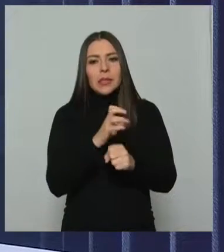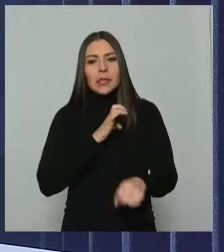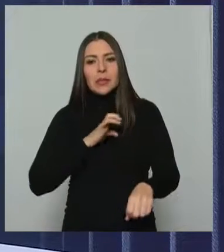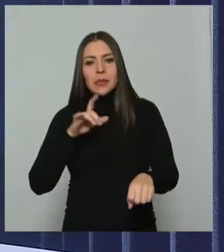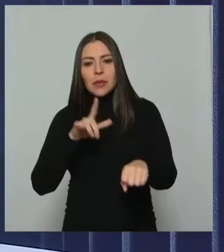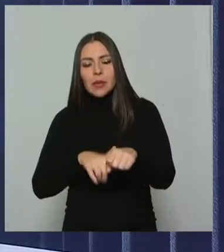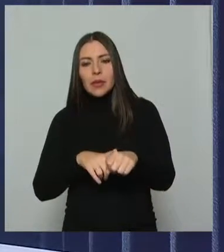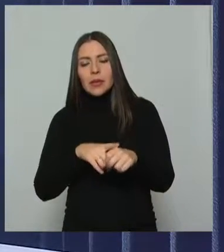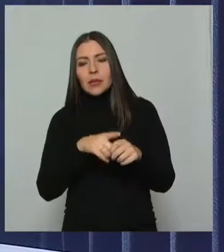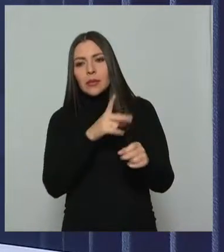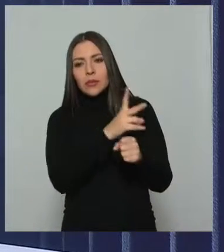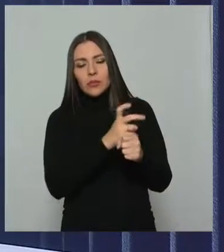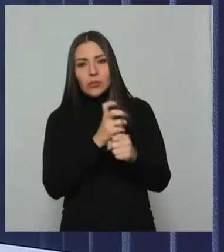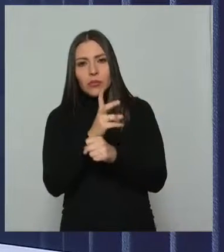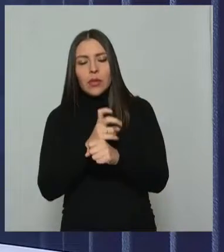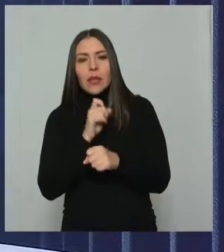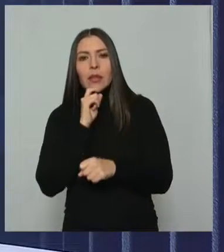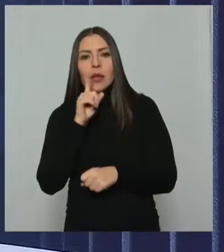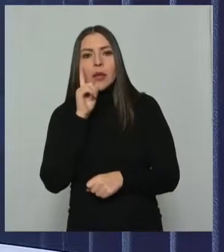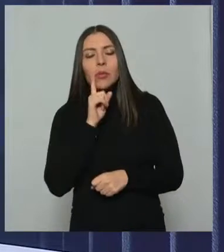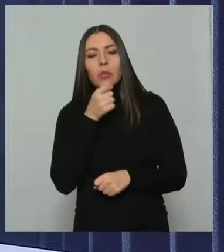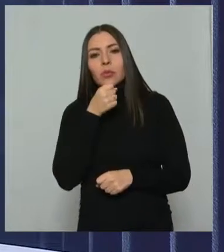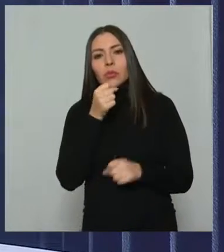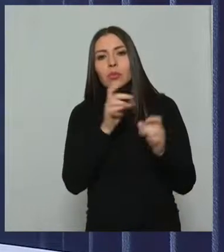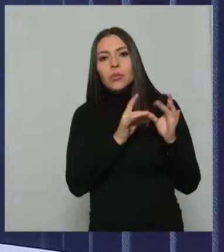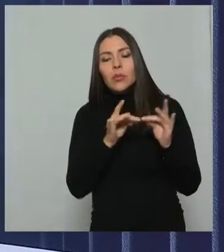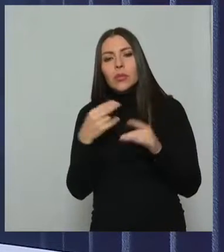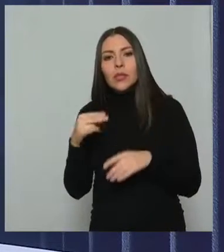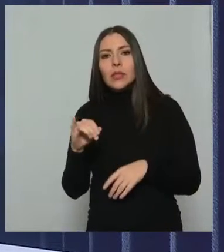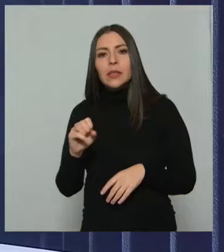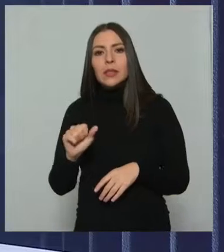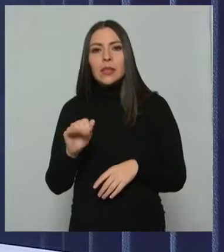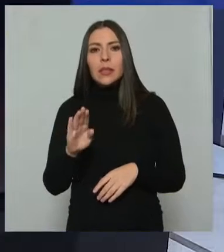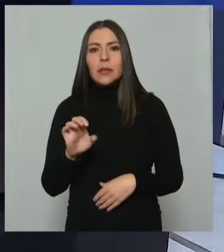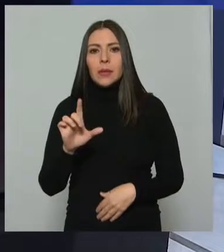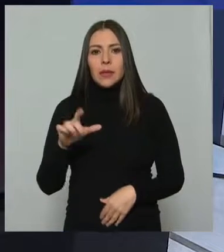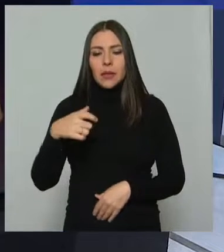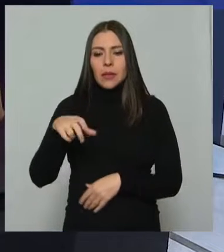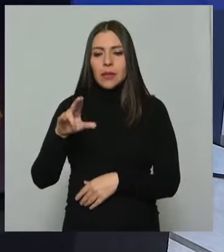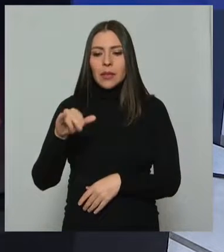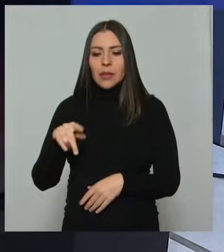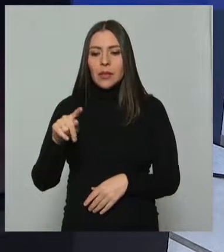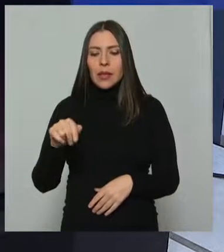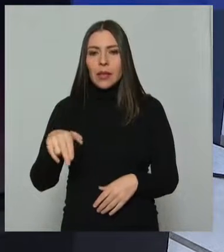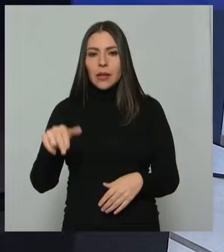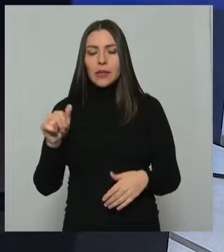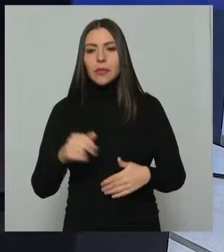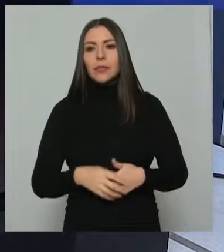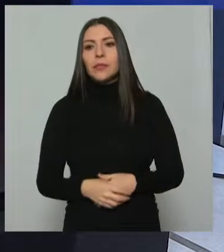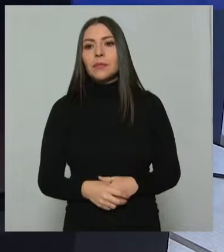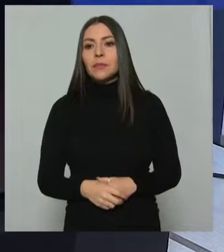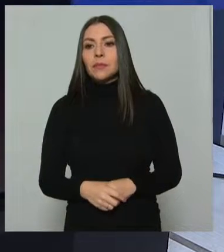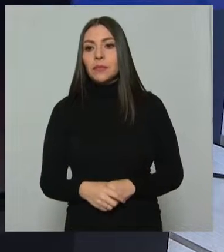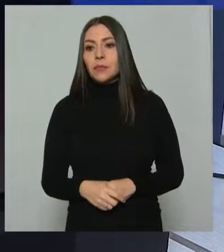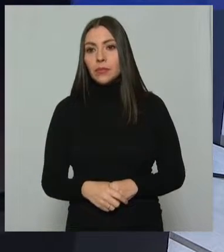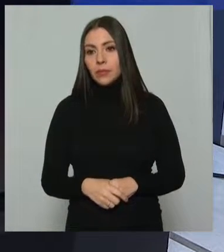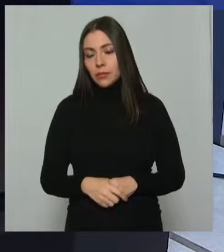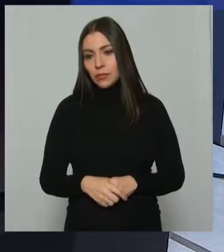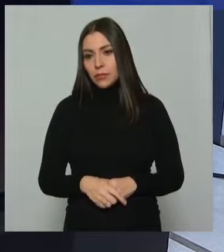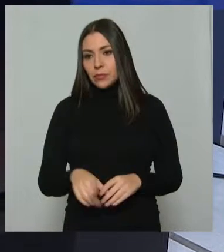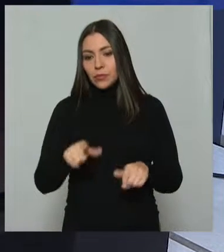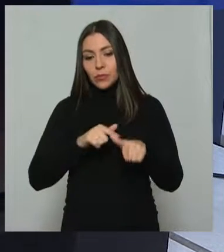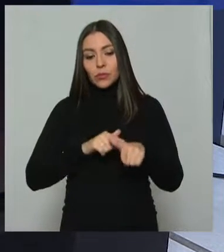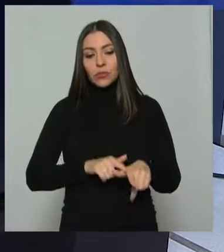oficiantes en la materia. Va a estar de moderadora Isabel Quintana. Esta duración del evento del conversatorio pues se va a extender